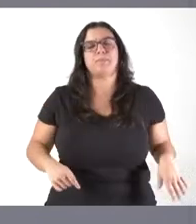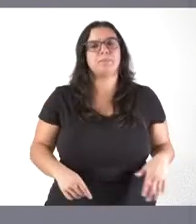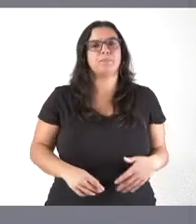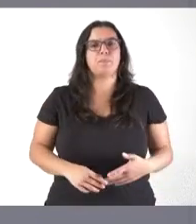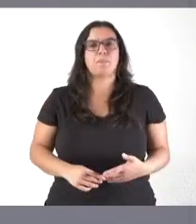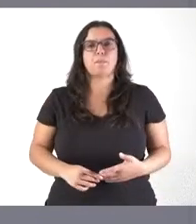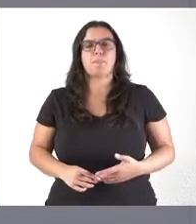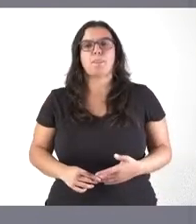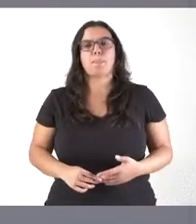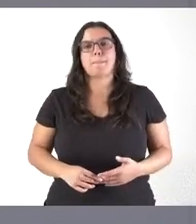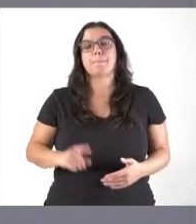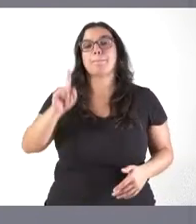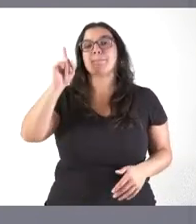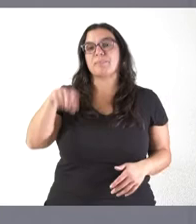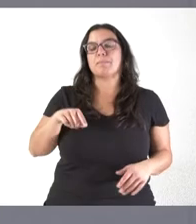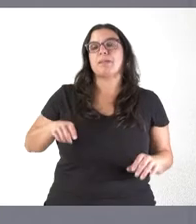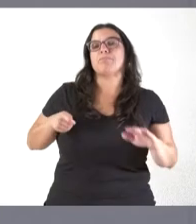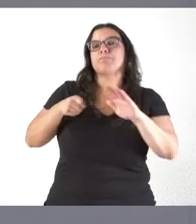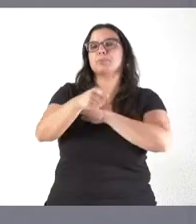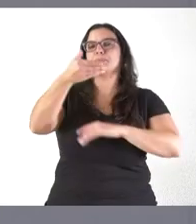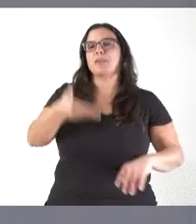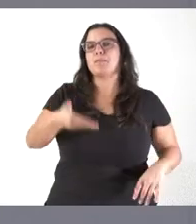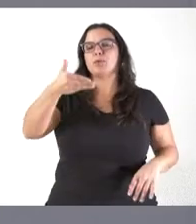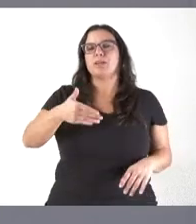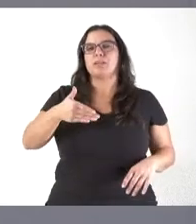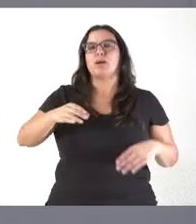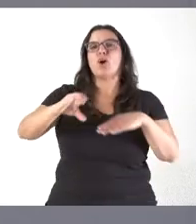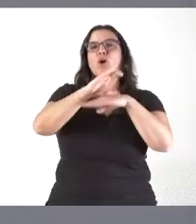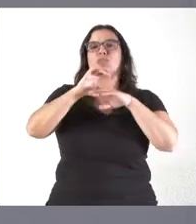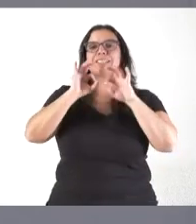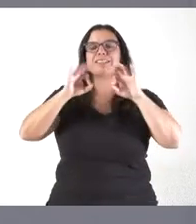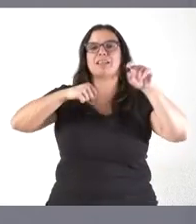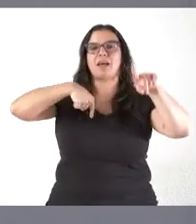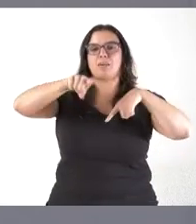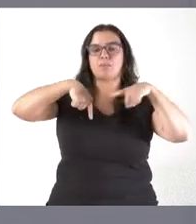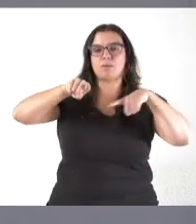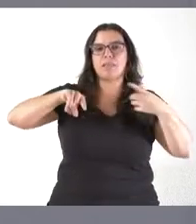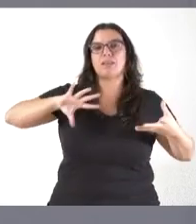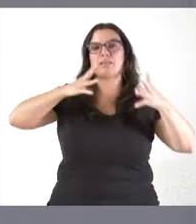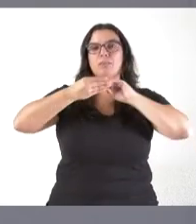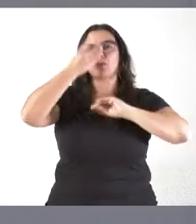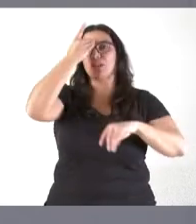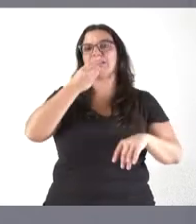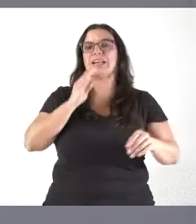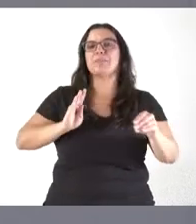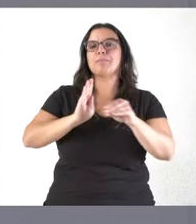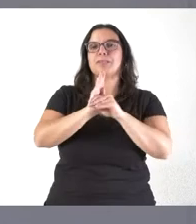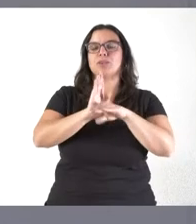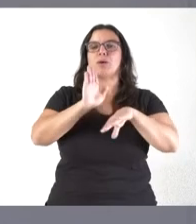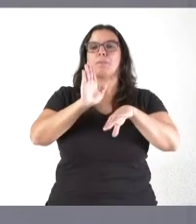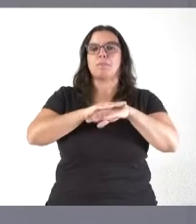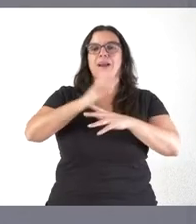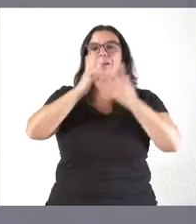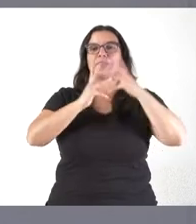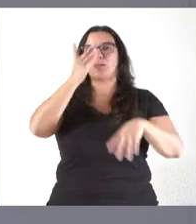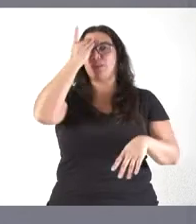también una inversión relevante de la consejería de movilidad y transformación digital inversión en este caso en administración digital